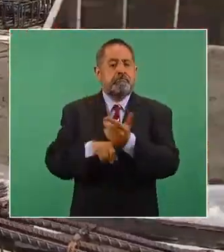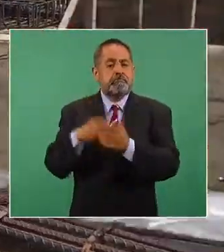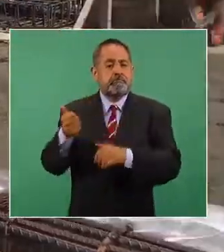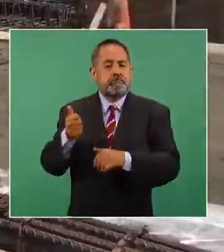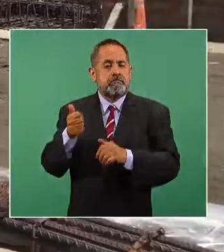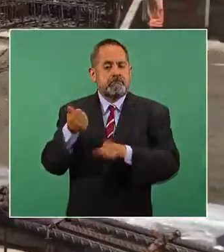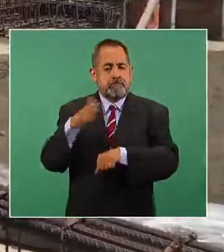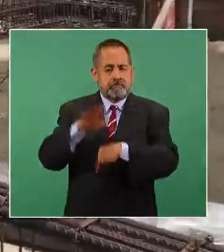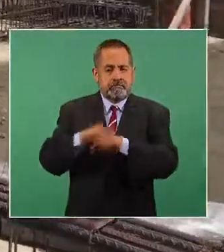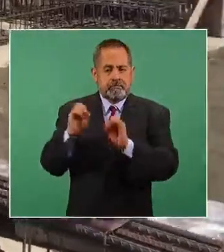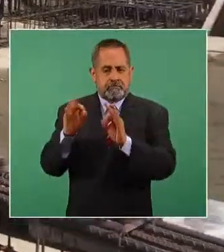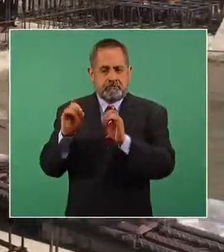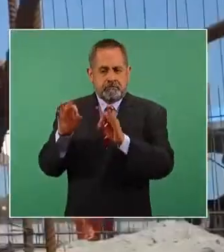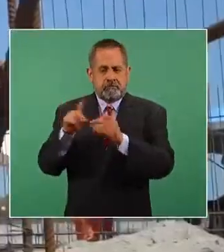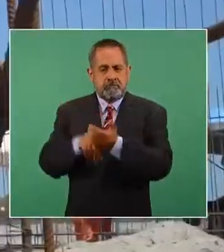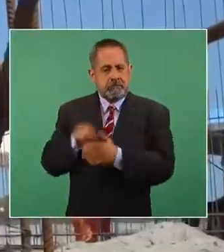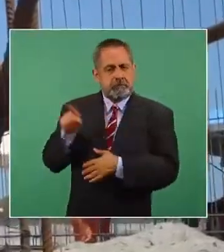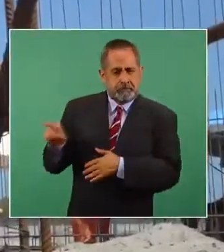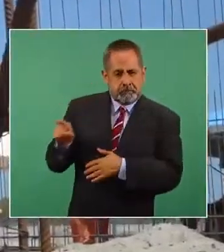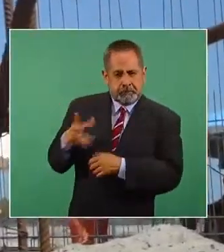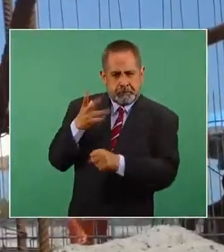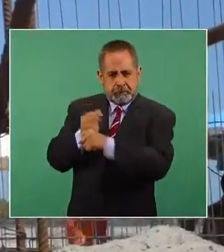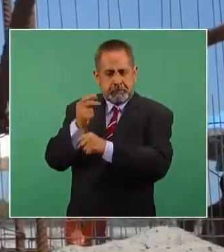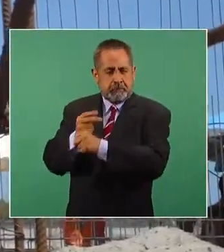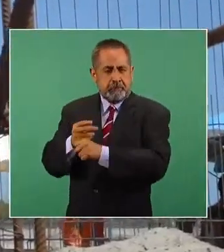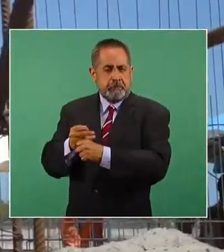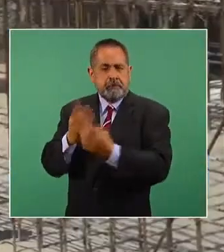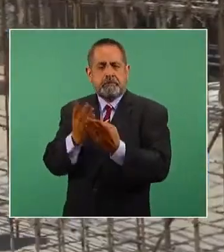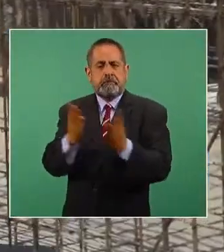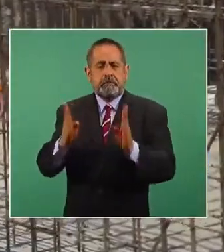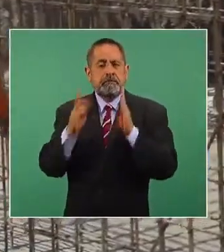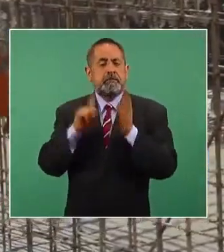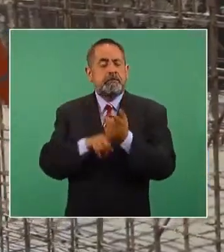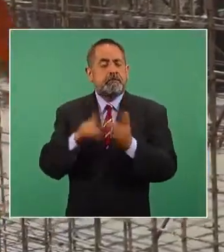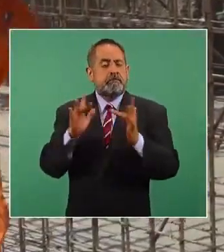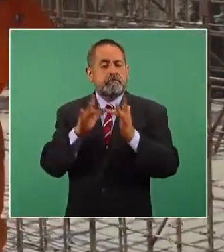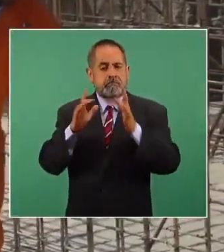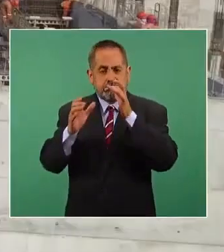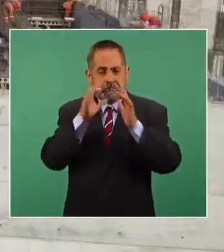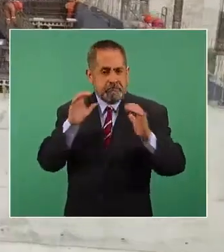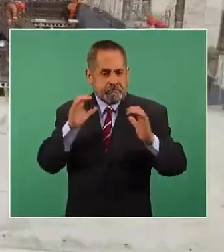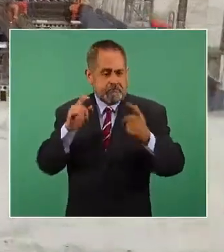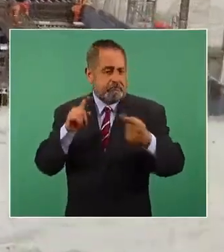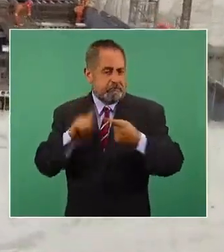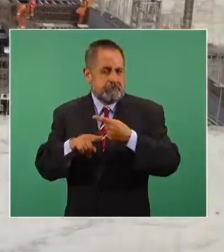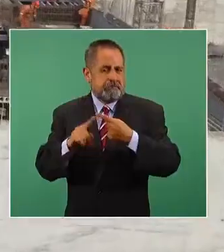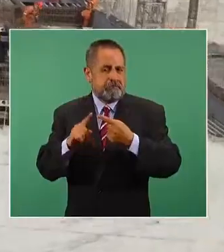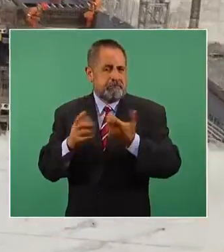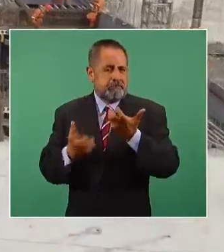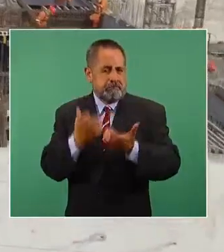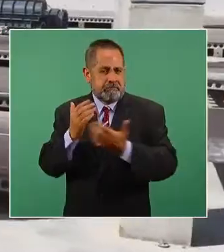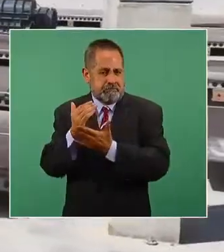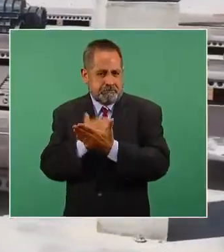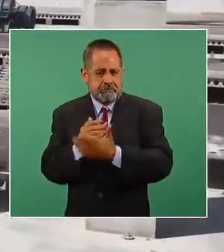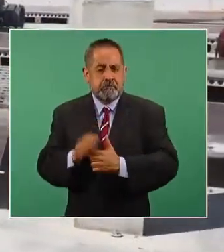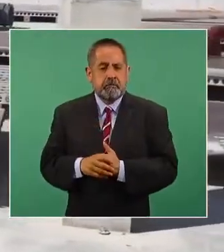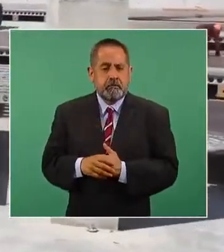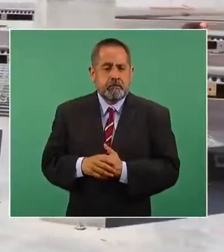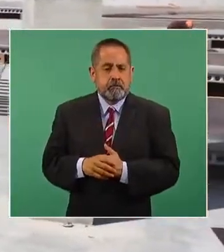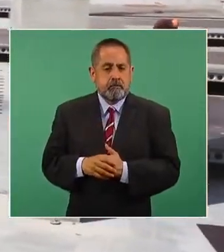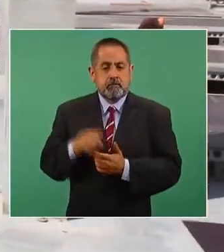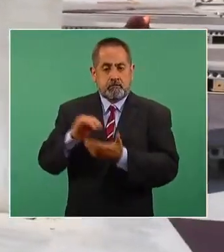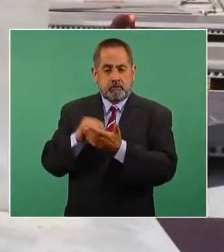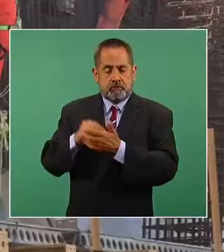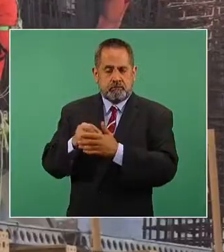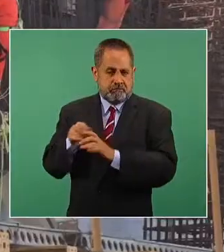y en la colocación de acero de refuerzo en los muros de los edificios de telecomunicaciones y contra incendio. En el cuarto de control continúan los trabajos de vaciado